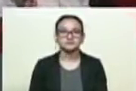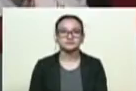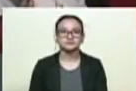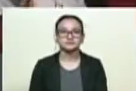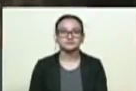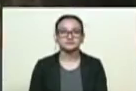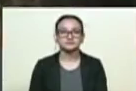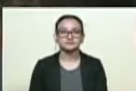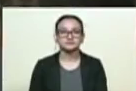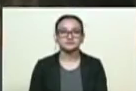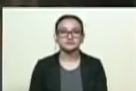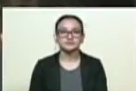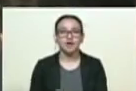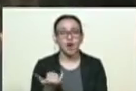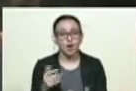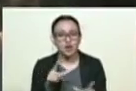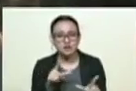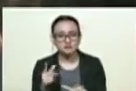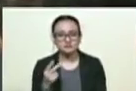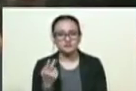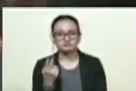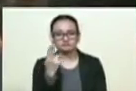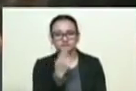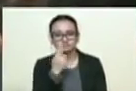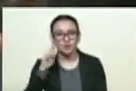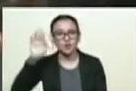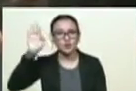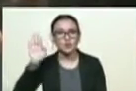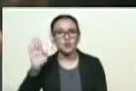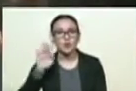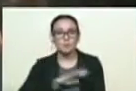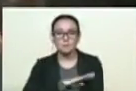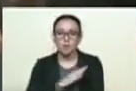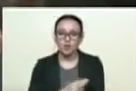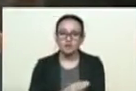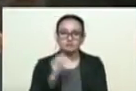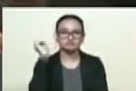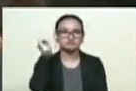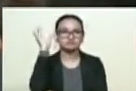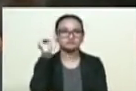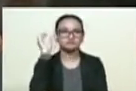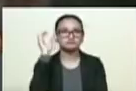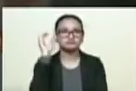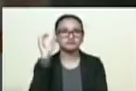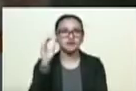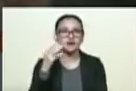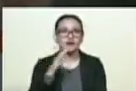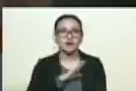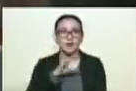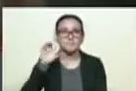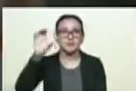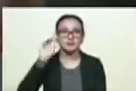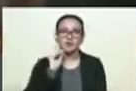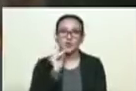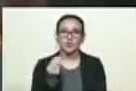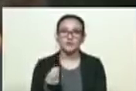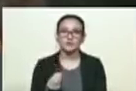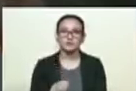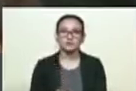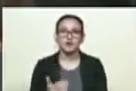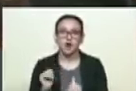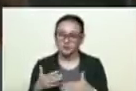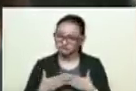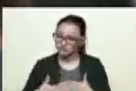desmanden. Quedan ustedes investidos con los poderes del comando de campaña de la patria para la juventud. A la